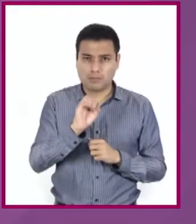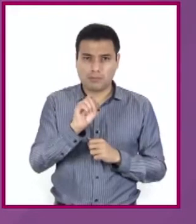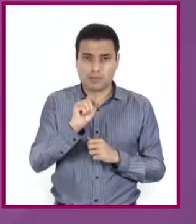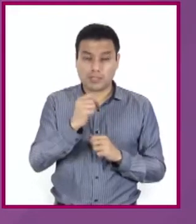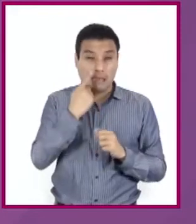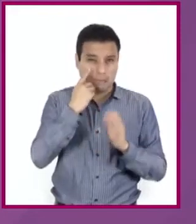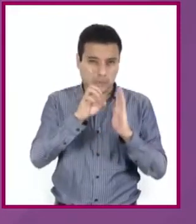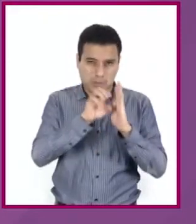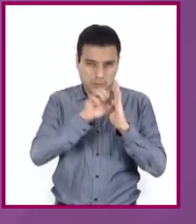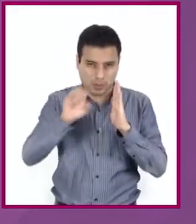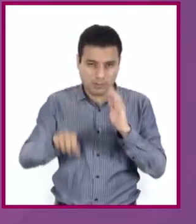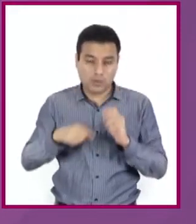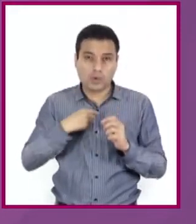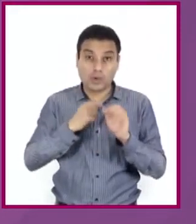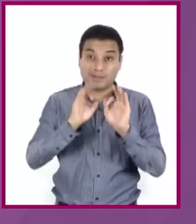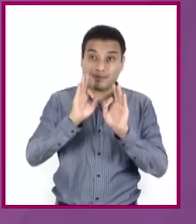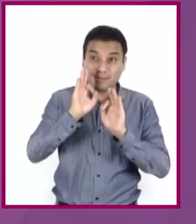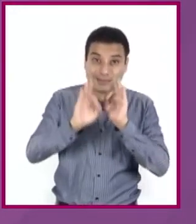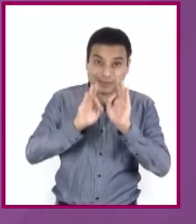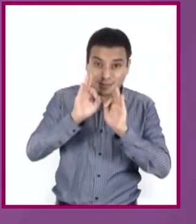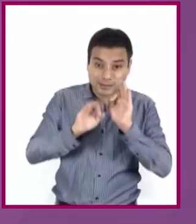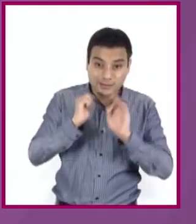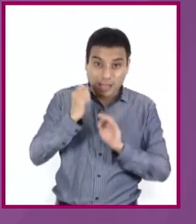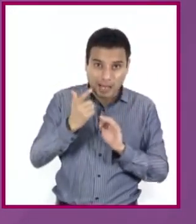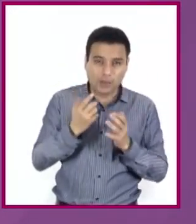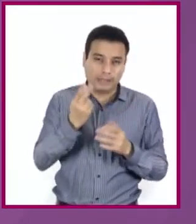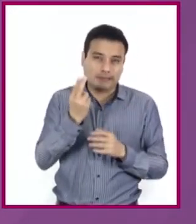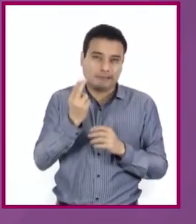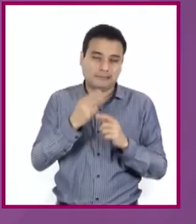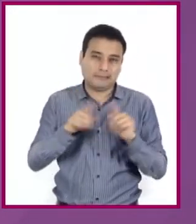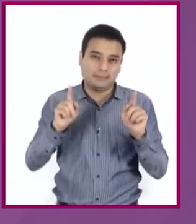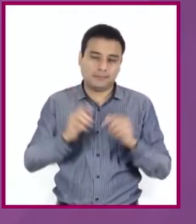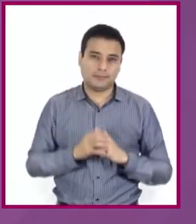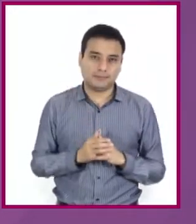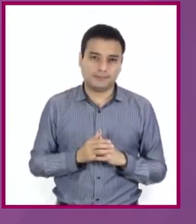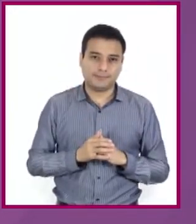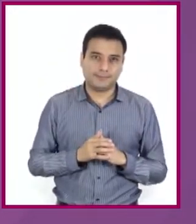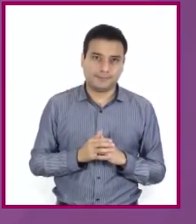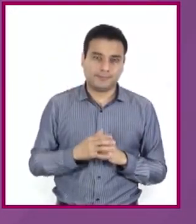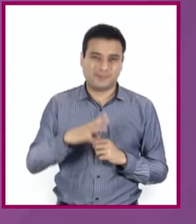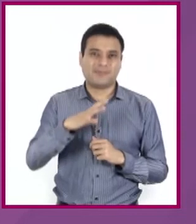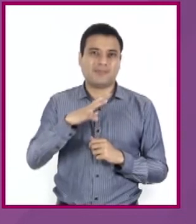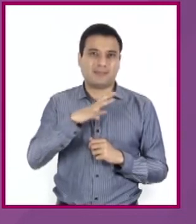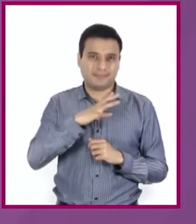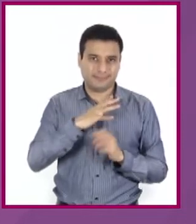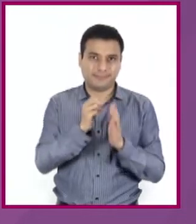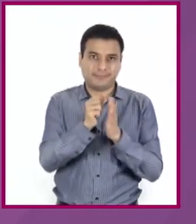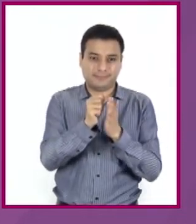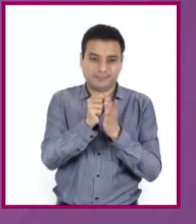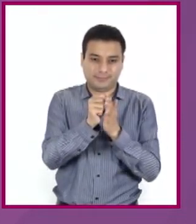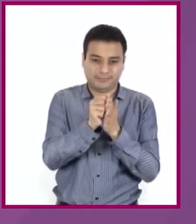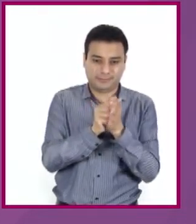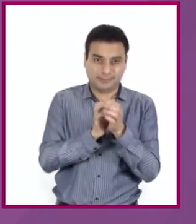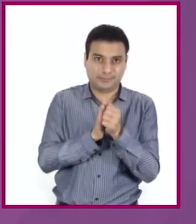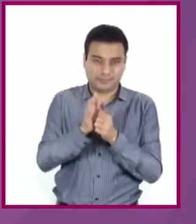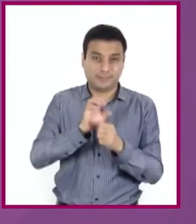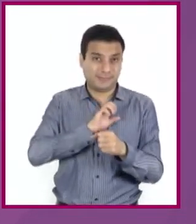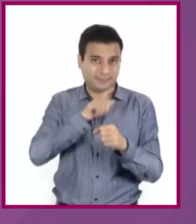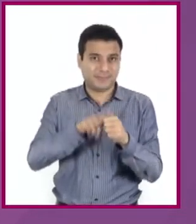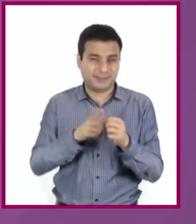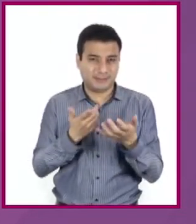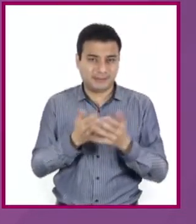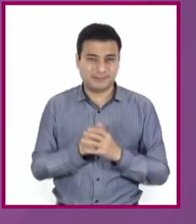hacer un trabajo de mantenimiento es diferente, porque entonces son implementos especiales. Los guantes no son como este que tenemos